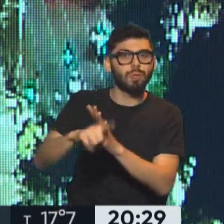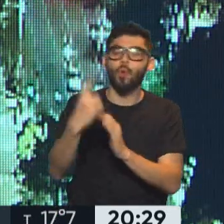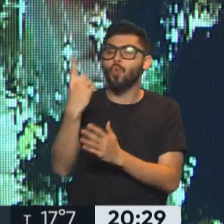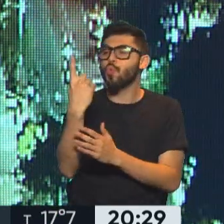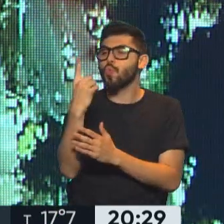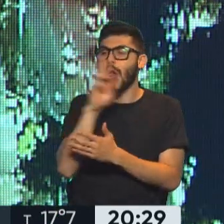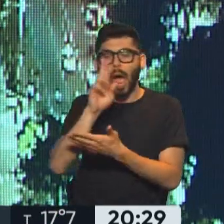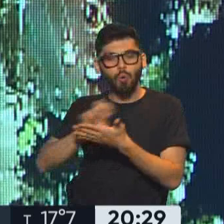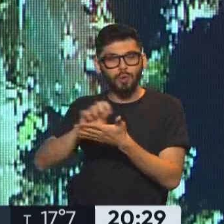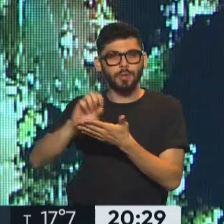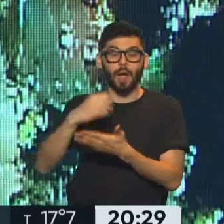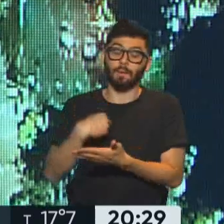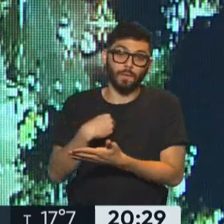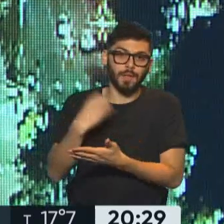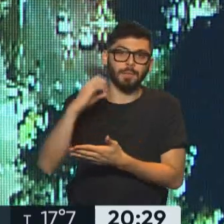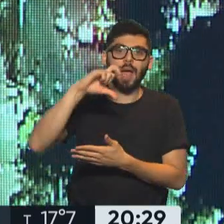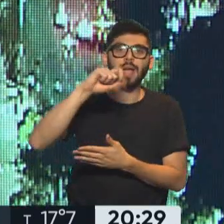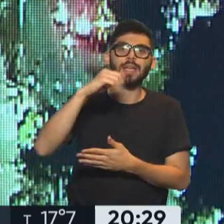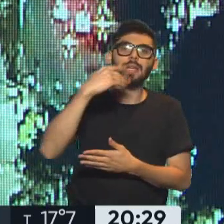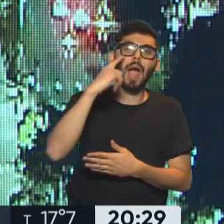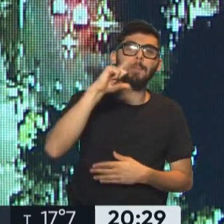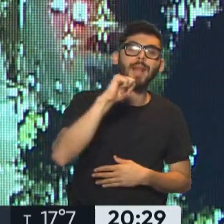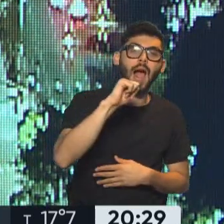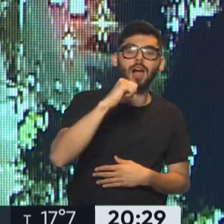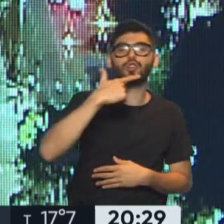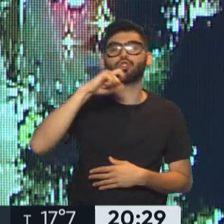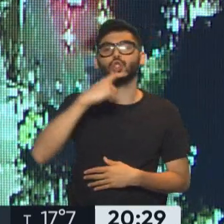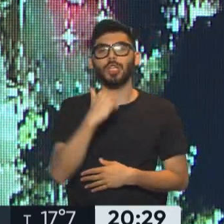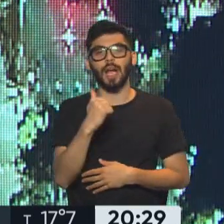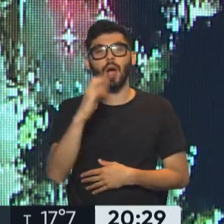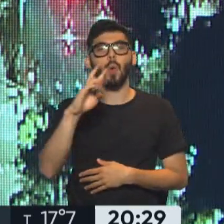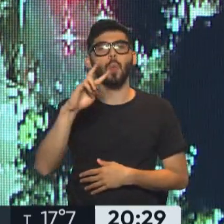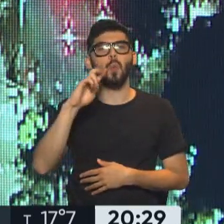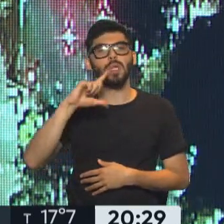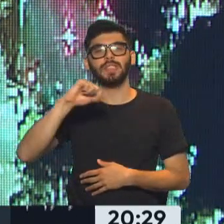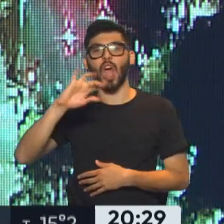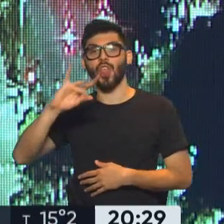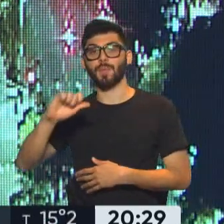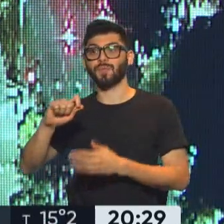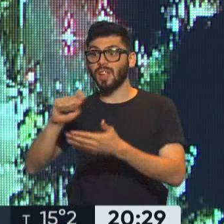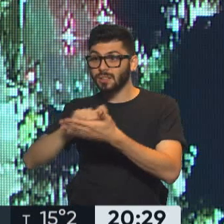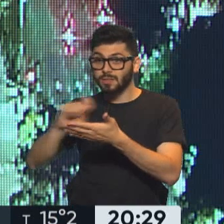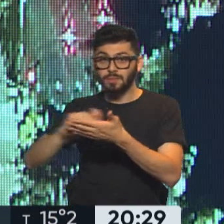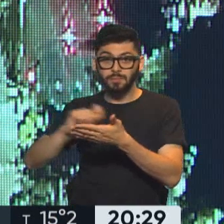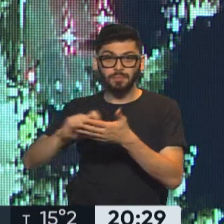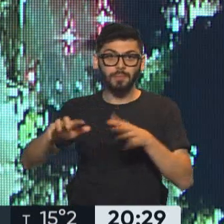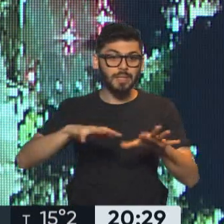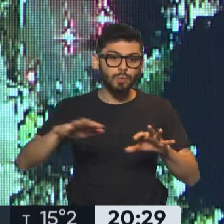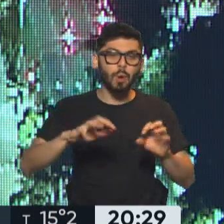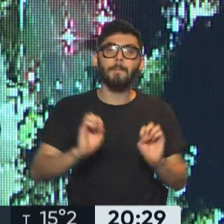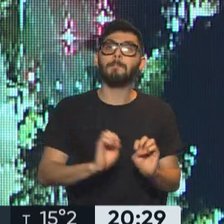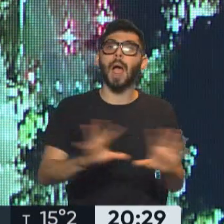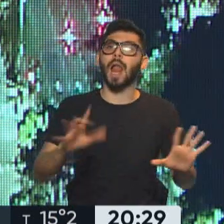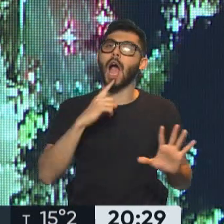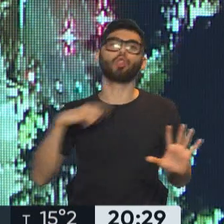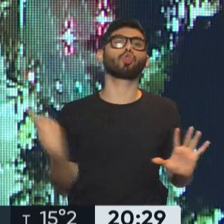yo admiro mucho que es Camila Sosa Villada, que describe en Las Malas todo ese universo. Y ahí cuando uno lee